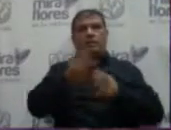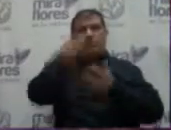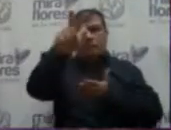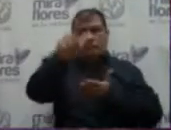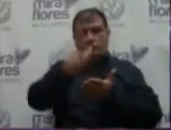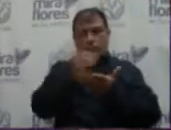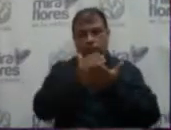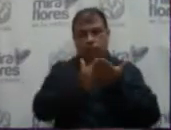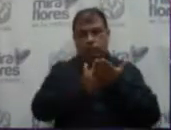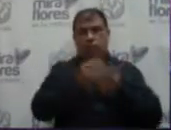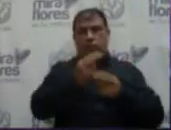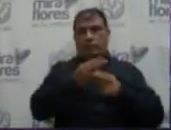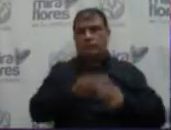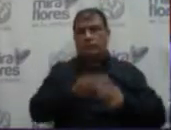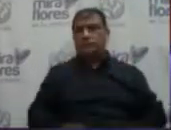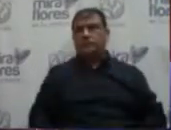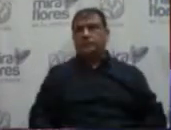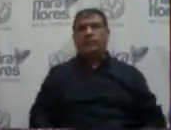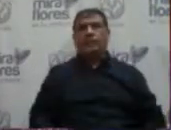caso.